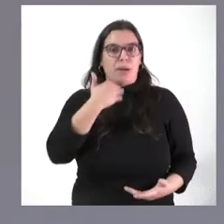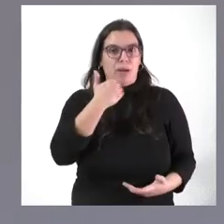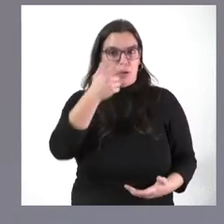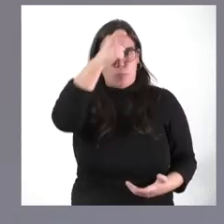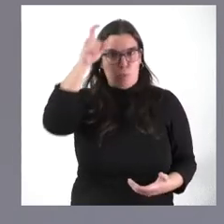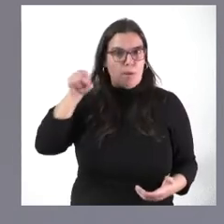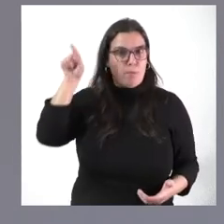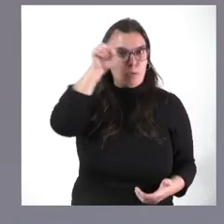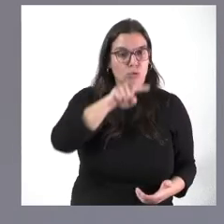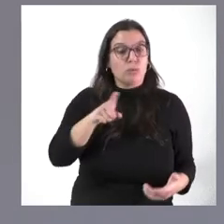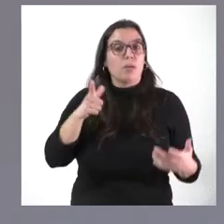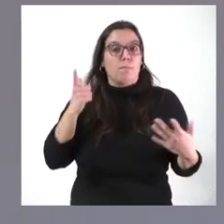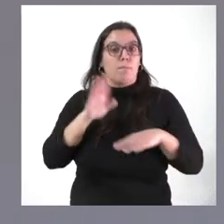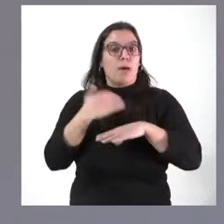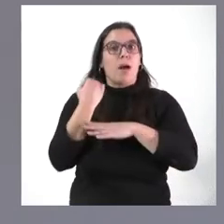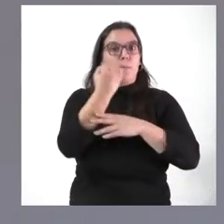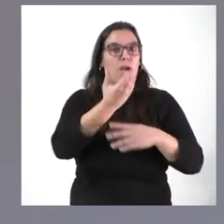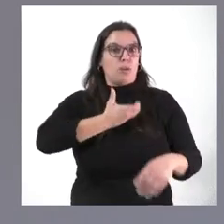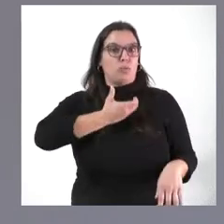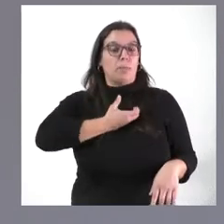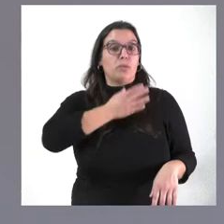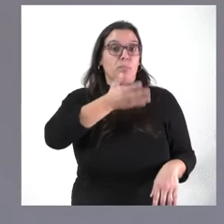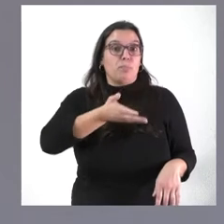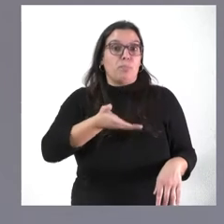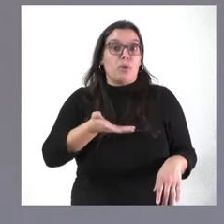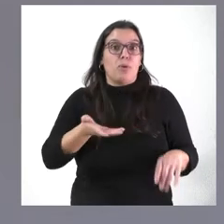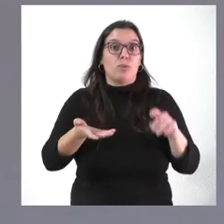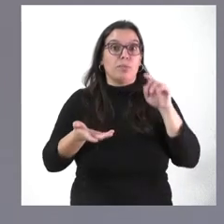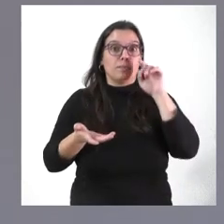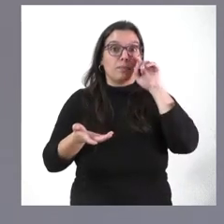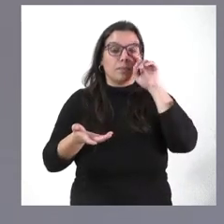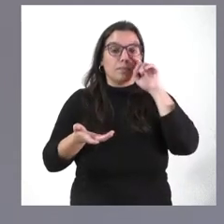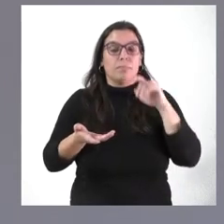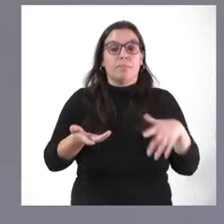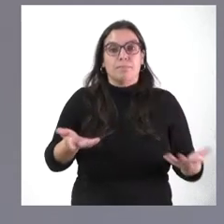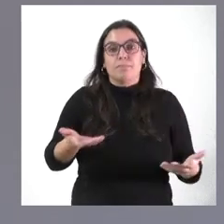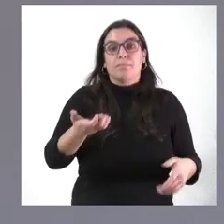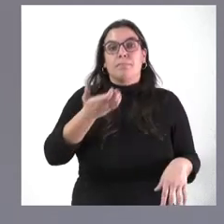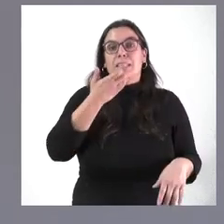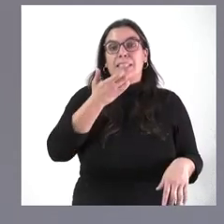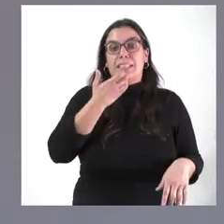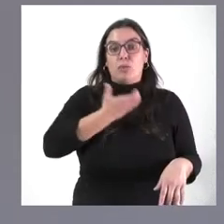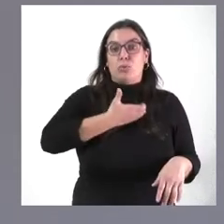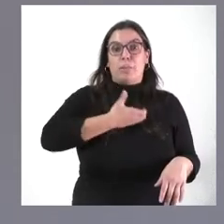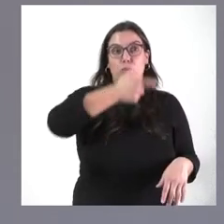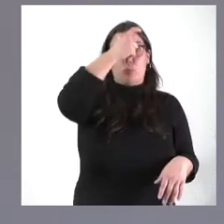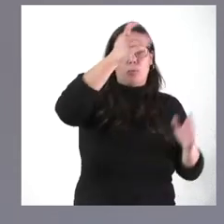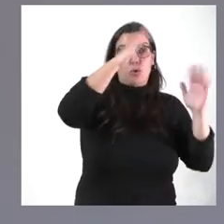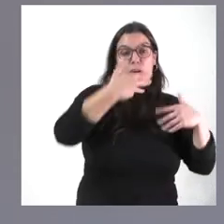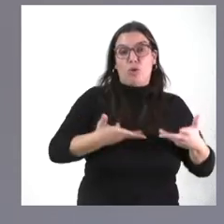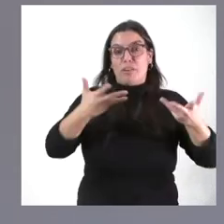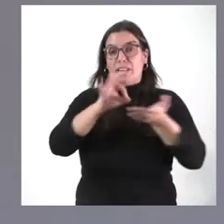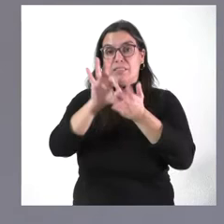mundo rural y por tanto apoyar a estos ayuntamientos porque sin ayuntamientos en el mundo rural no posibilidad de prestar servicios públicos